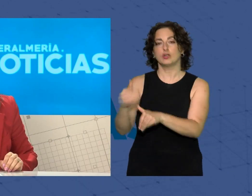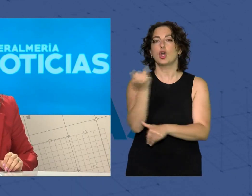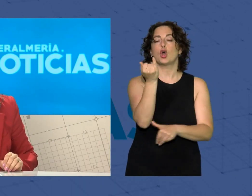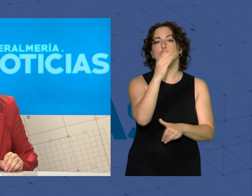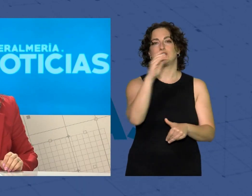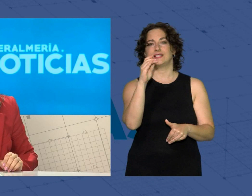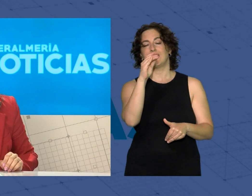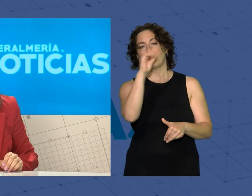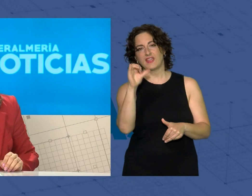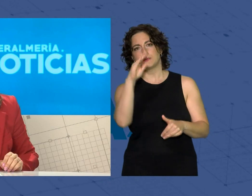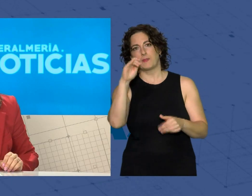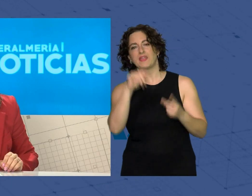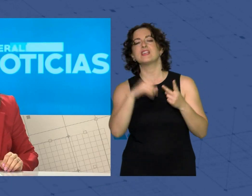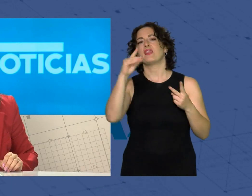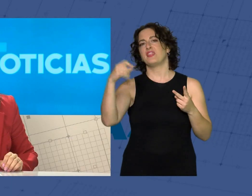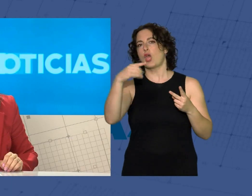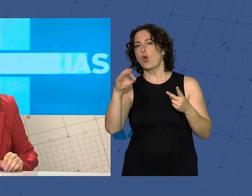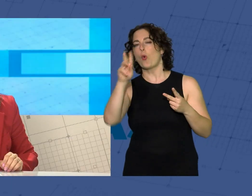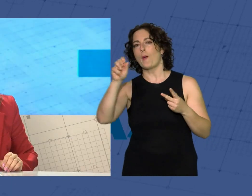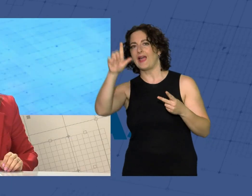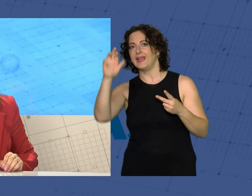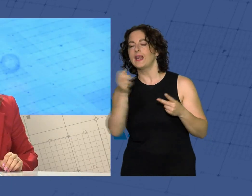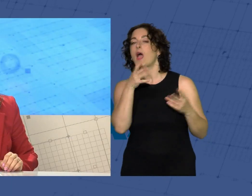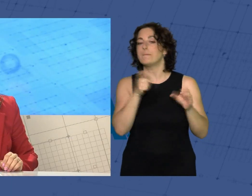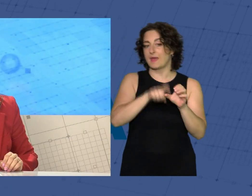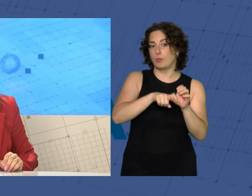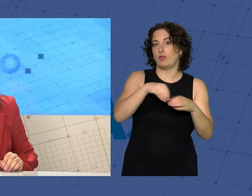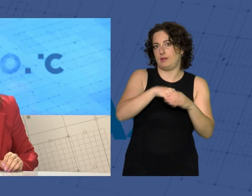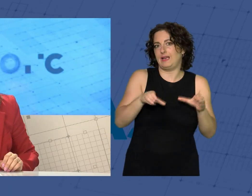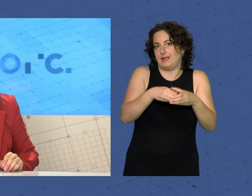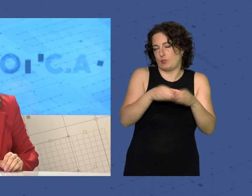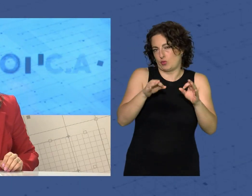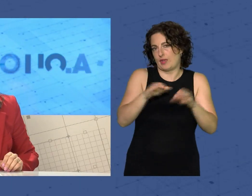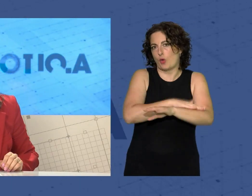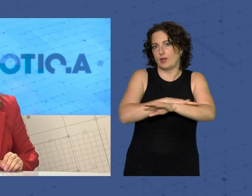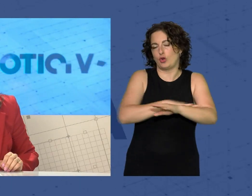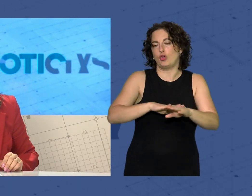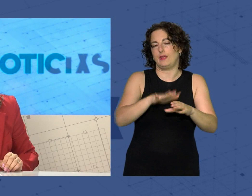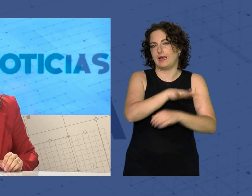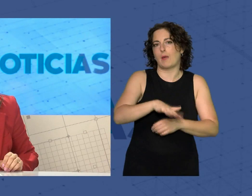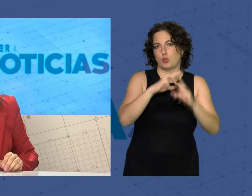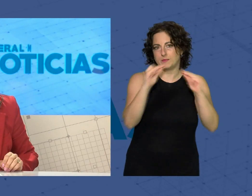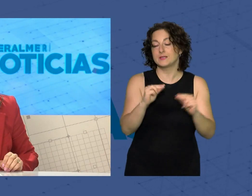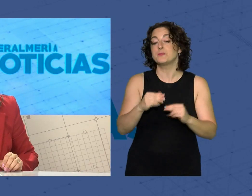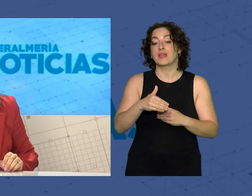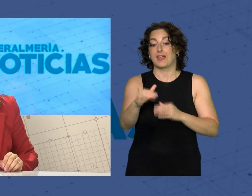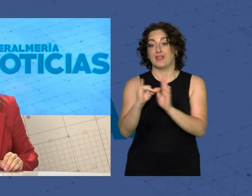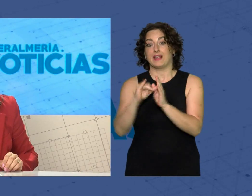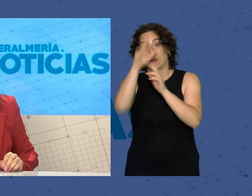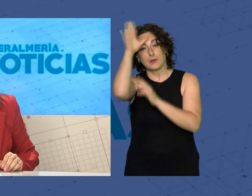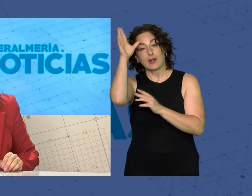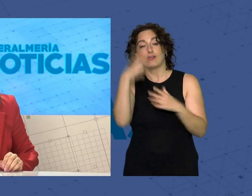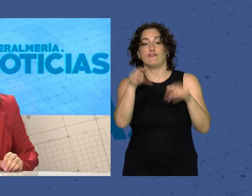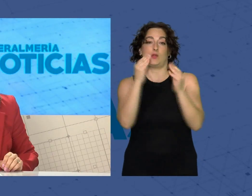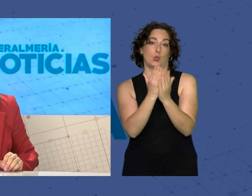Céspedes y Diego Valera, ambos miembros del actual equipo de gobierno del campus. Y la llegada del verano es sinónimo de finales de